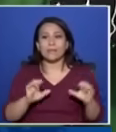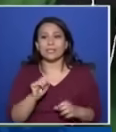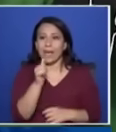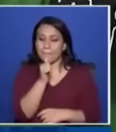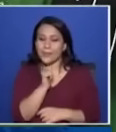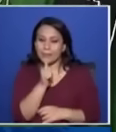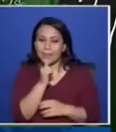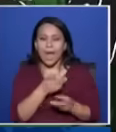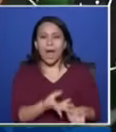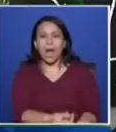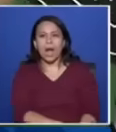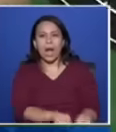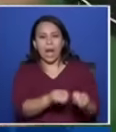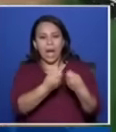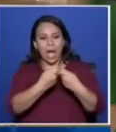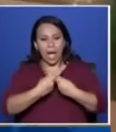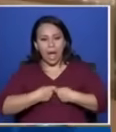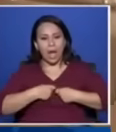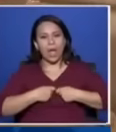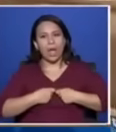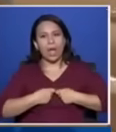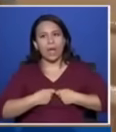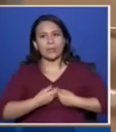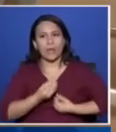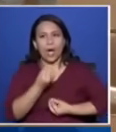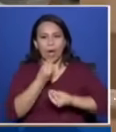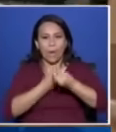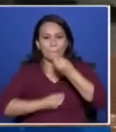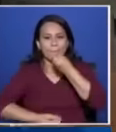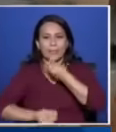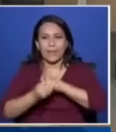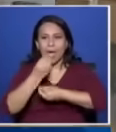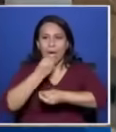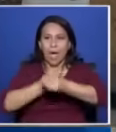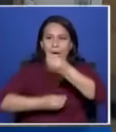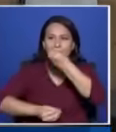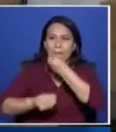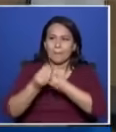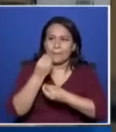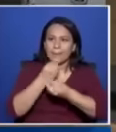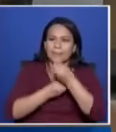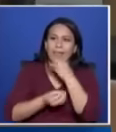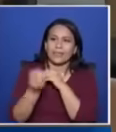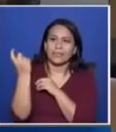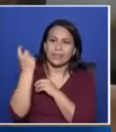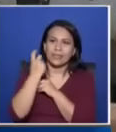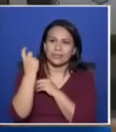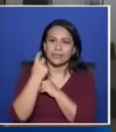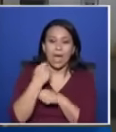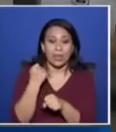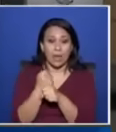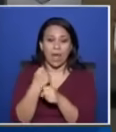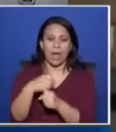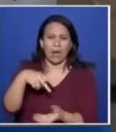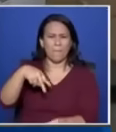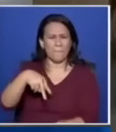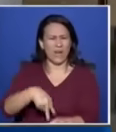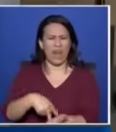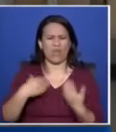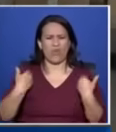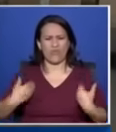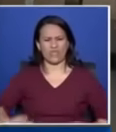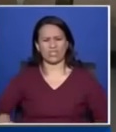con donaciones de un alto nivel calórico, porque justamente eso es lo que ellos necesitan. Sabemos que el trabajo que hacen ellos es